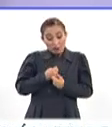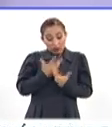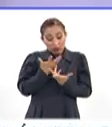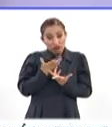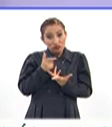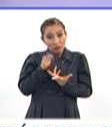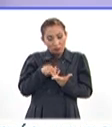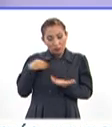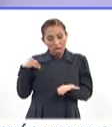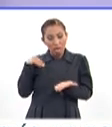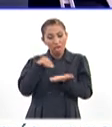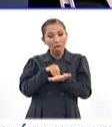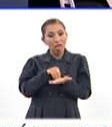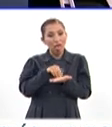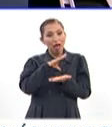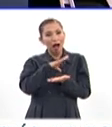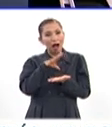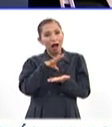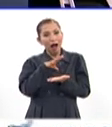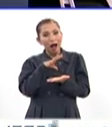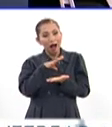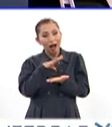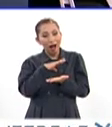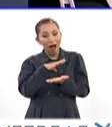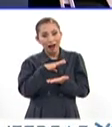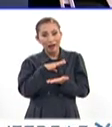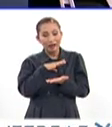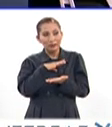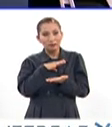expresión precisamente pues encontramos que hay del